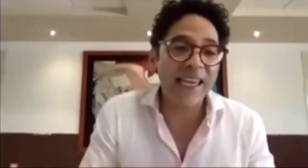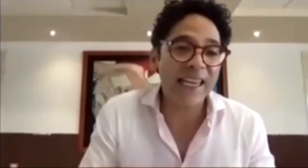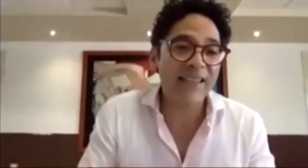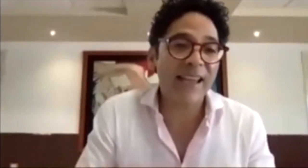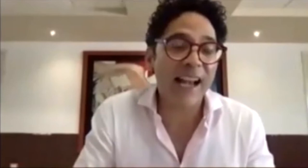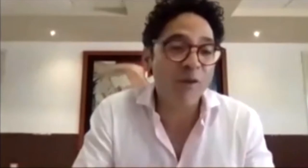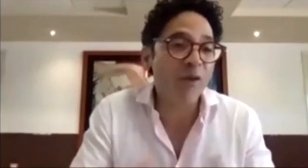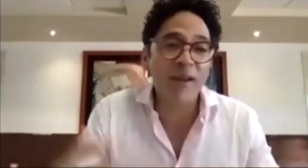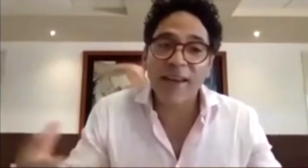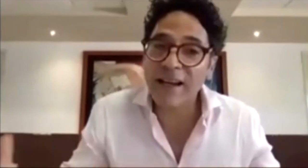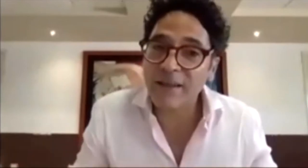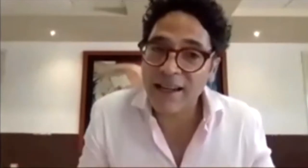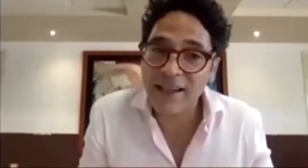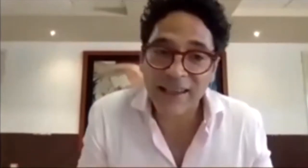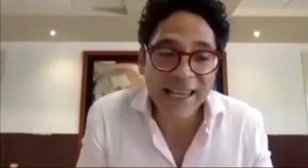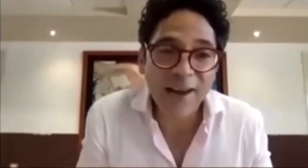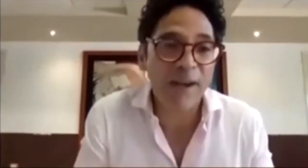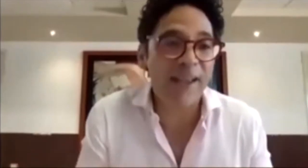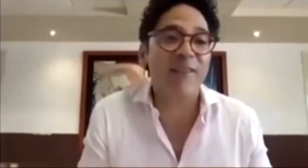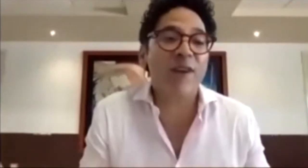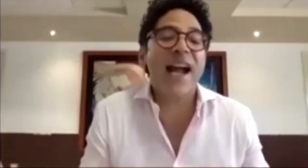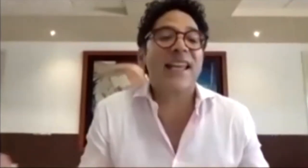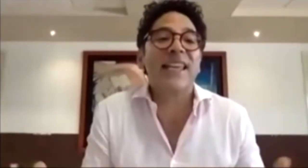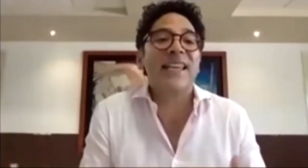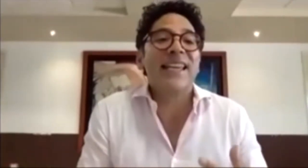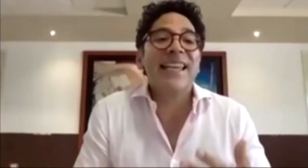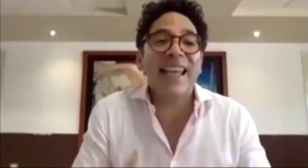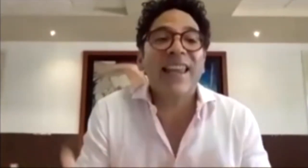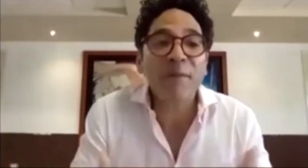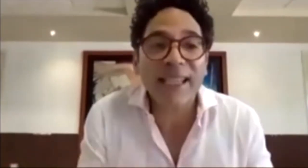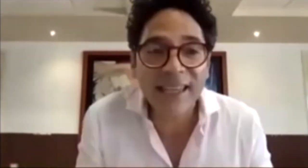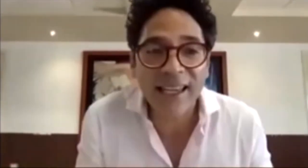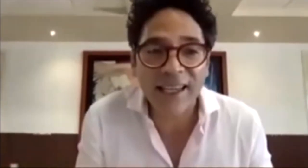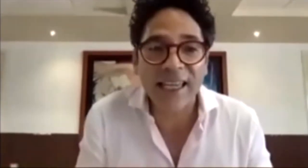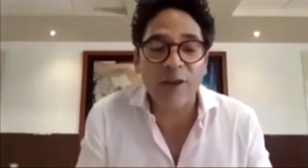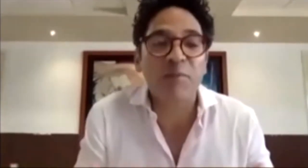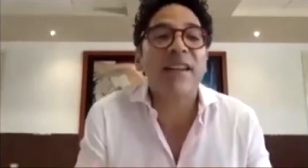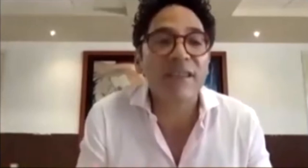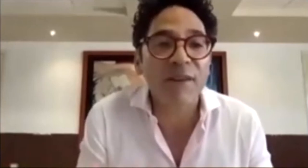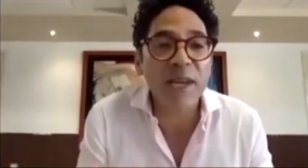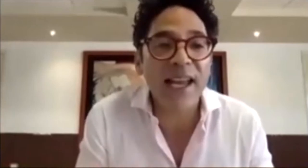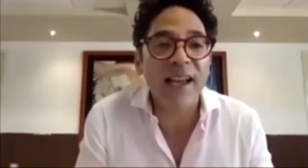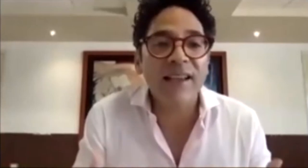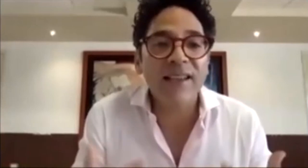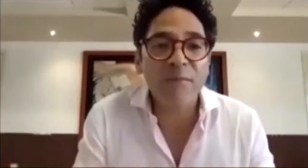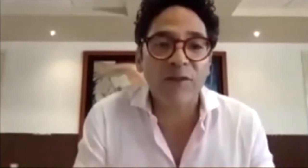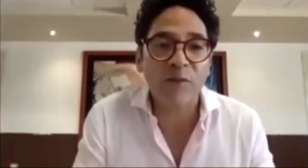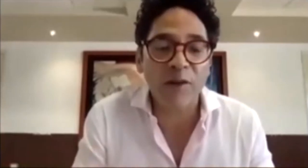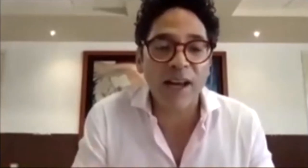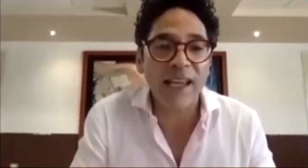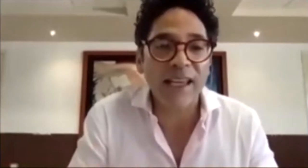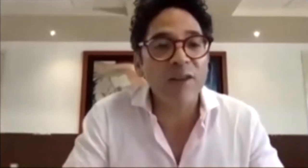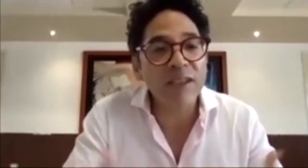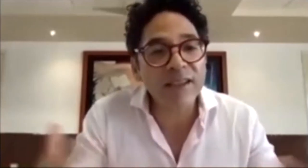y se acabó el dinero para el celular y la dinámica sigue. Y los padres de familia siempre